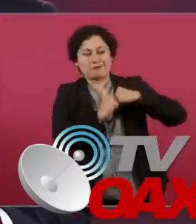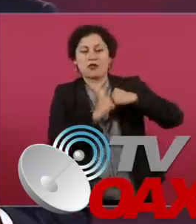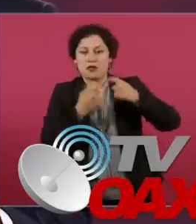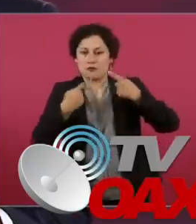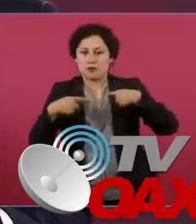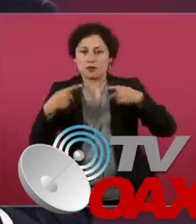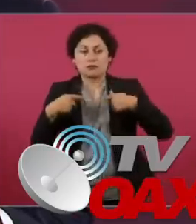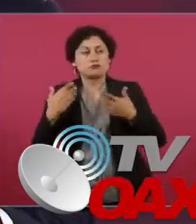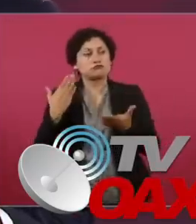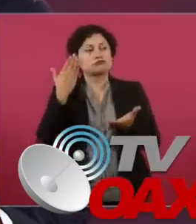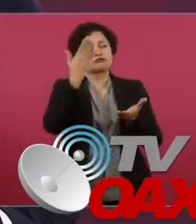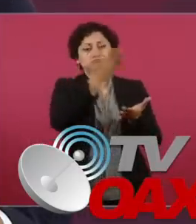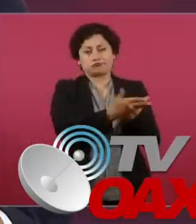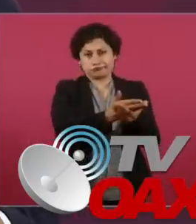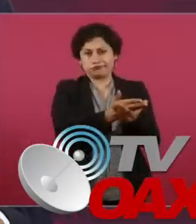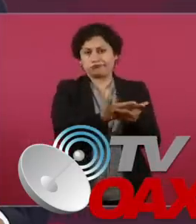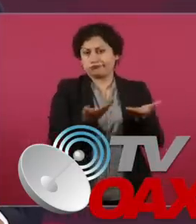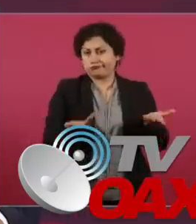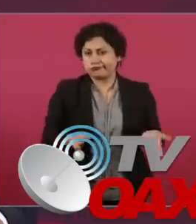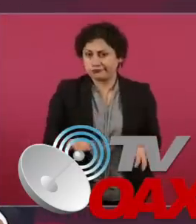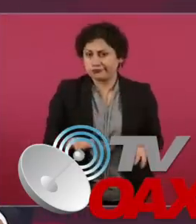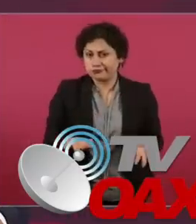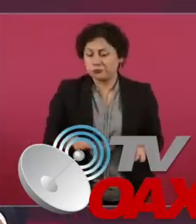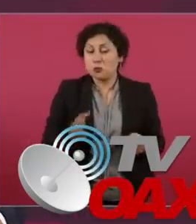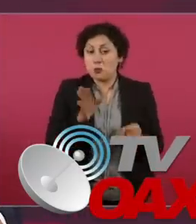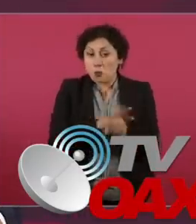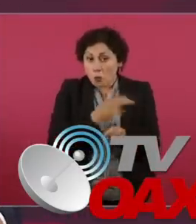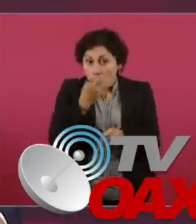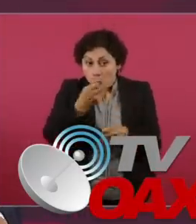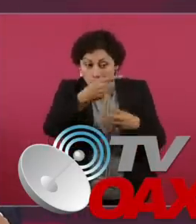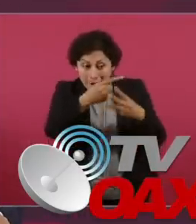tenemos que mantener